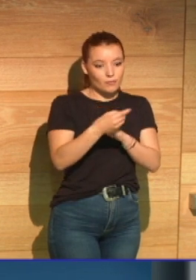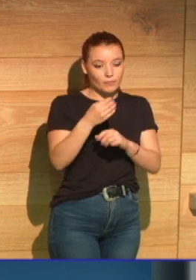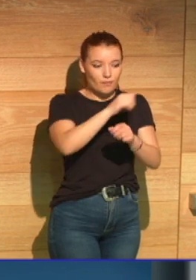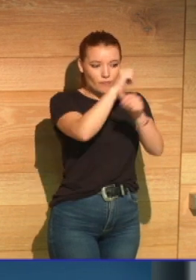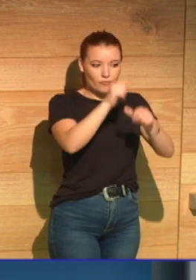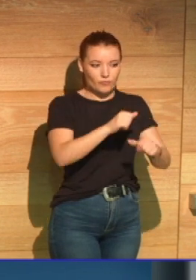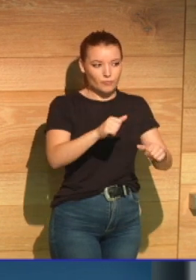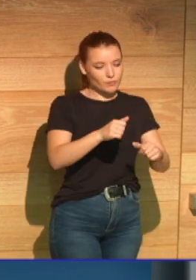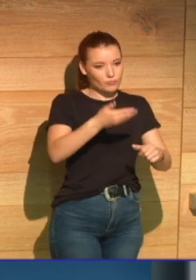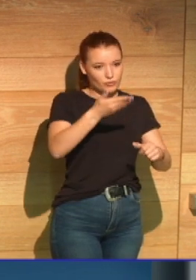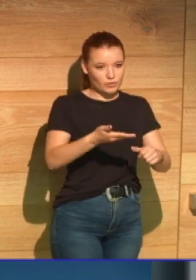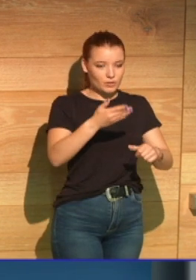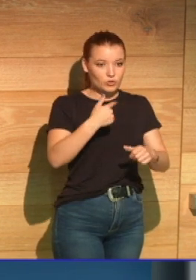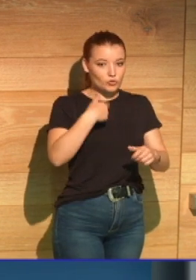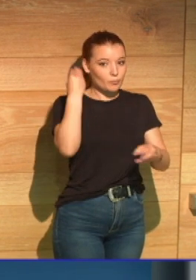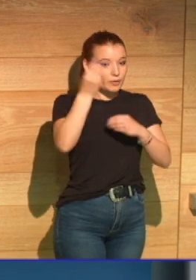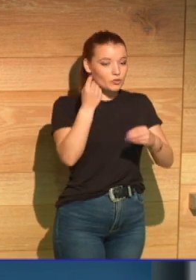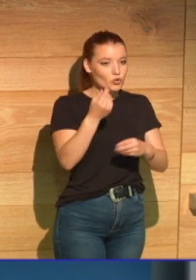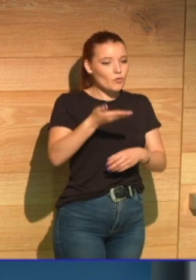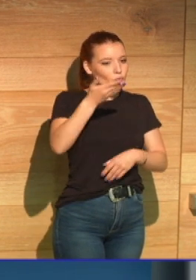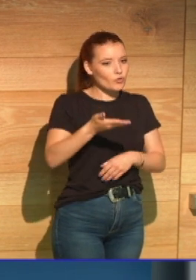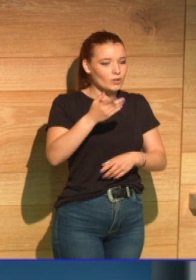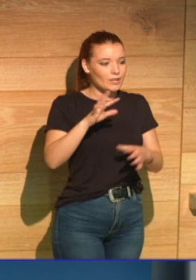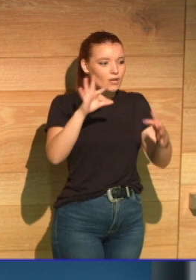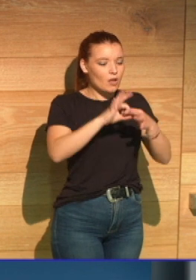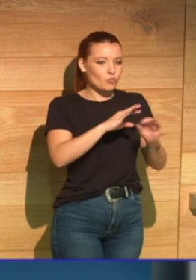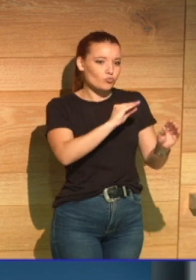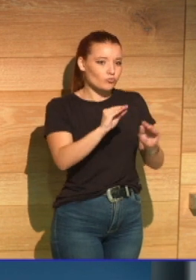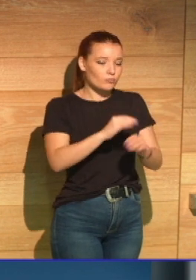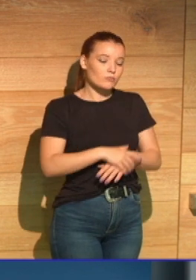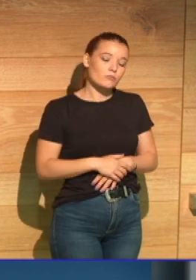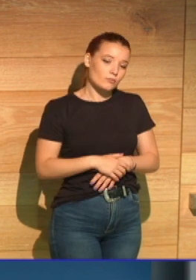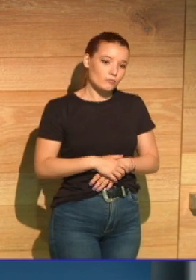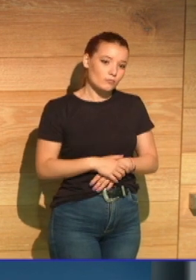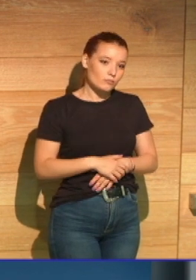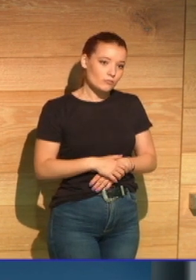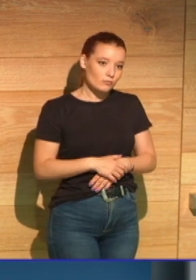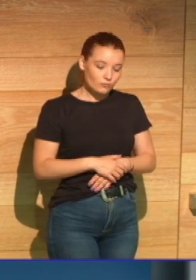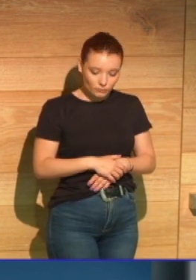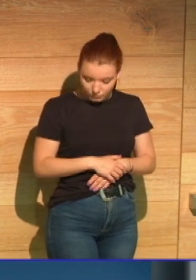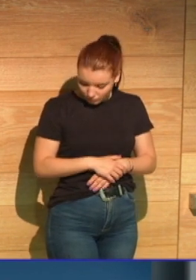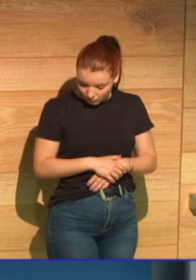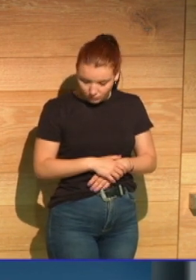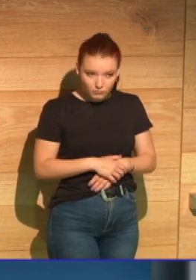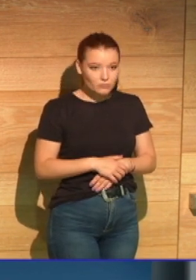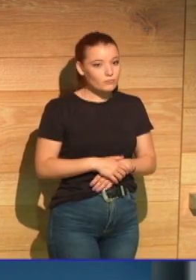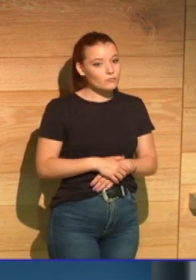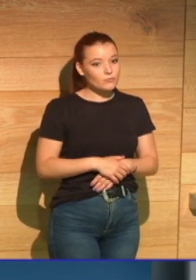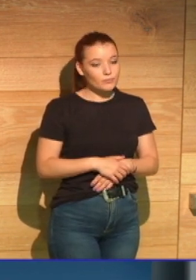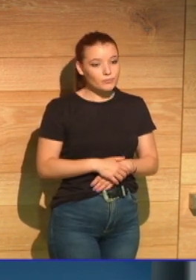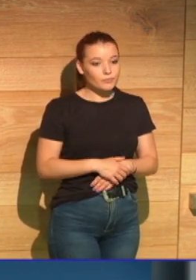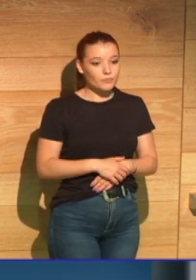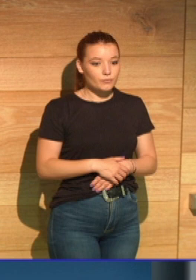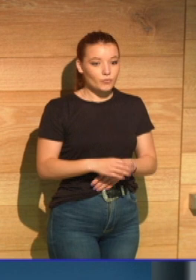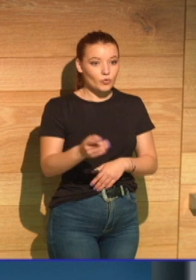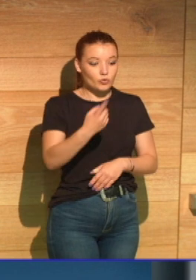parece potentísimo esta relación que tienen con la comunidad y la manera que pueden mirar el mismo contexto en el que se encuentran. Y así encontramos que